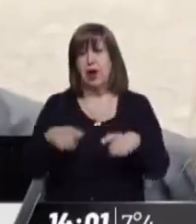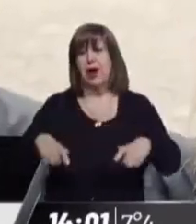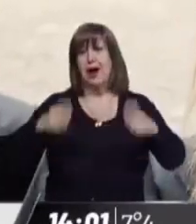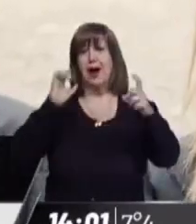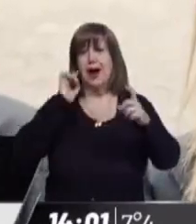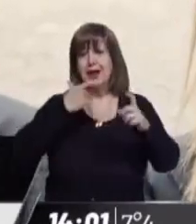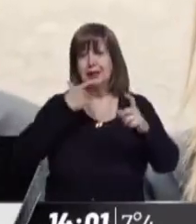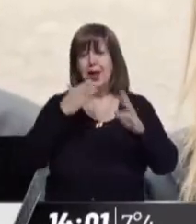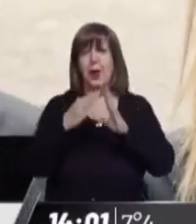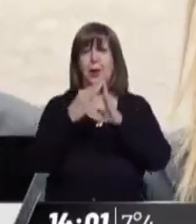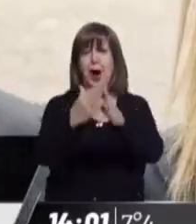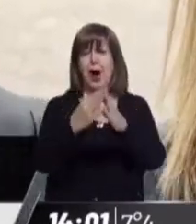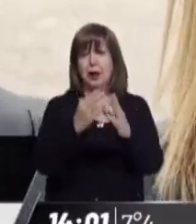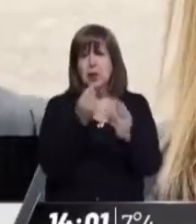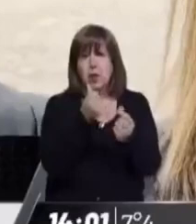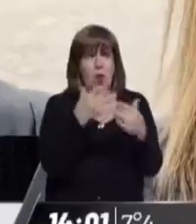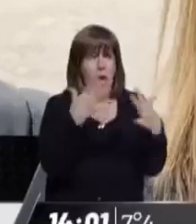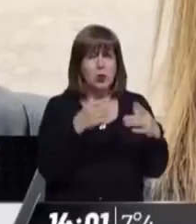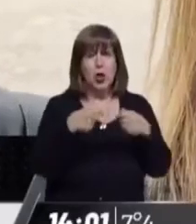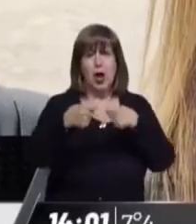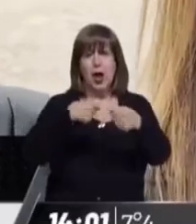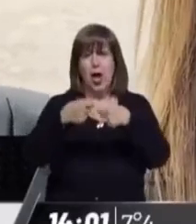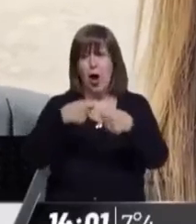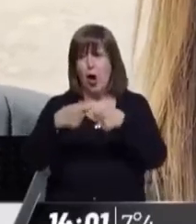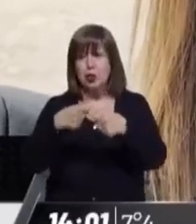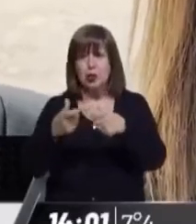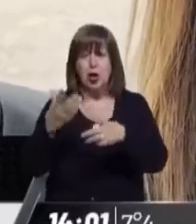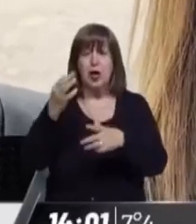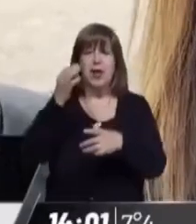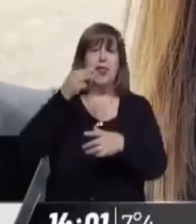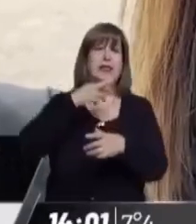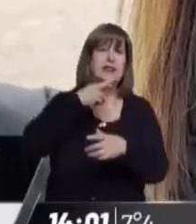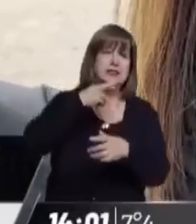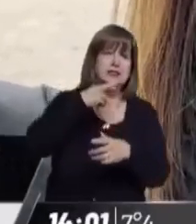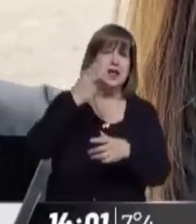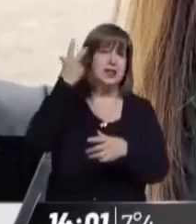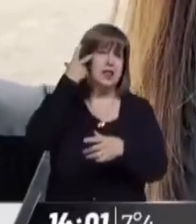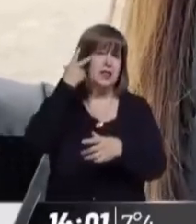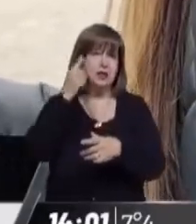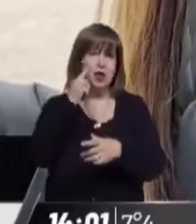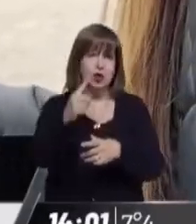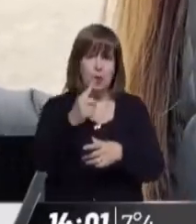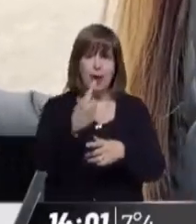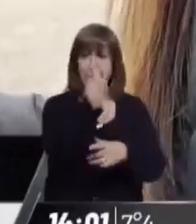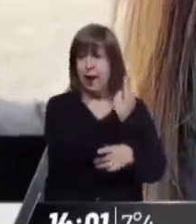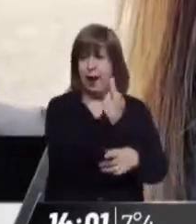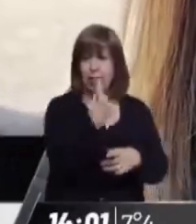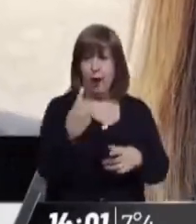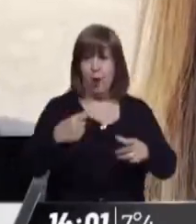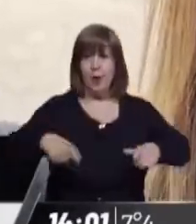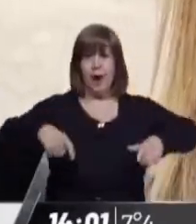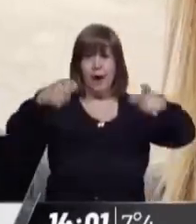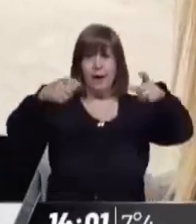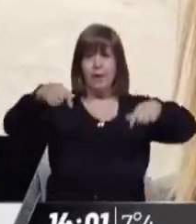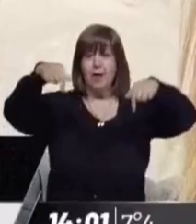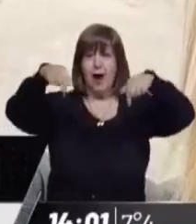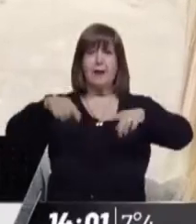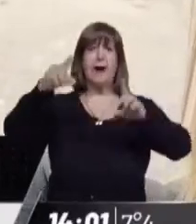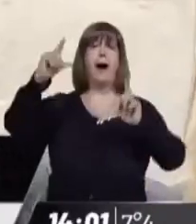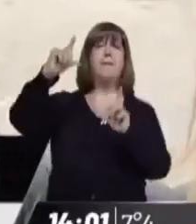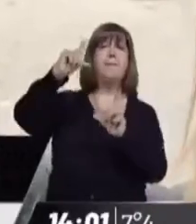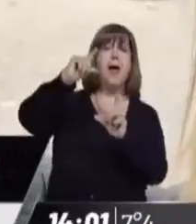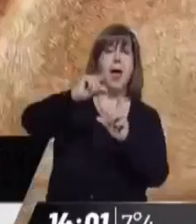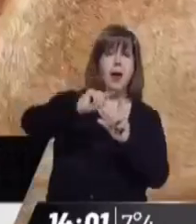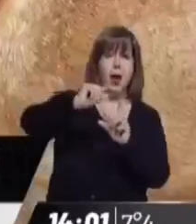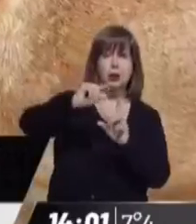y en los barrios cuesta mucho, en los negocios nos venden hasta 17, 18 mil pesos. Y bueno, hay que hacer lo posible para